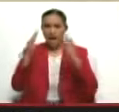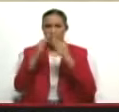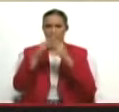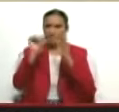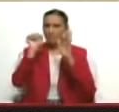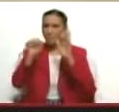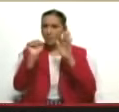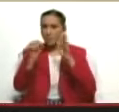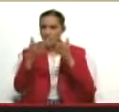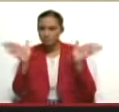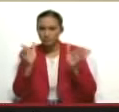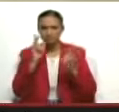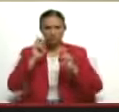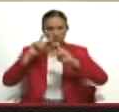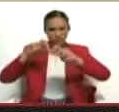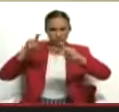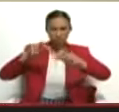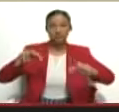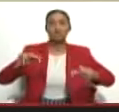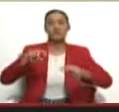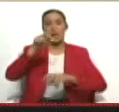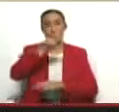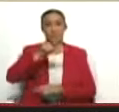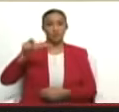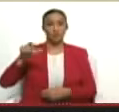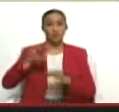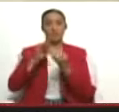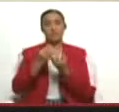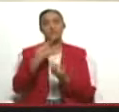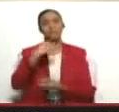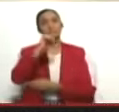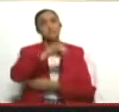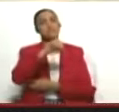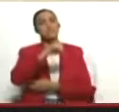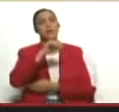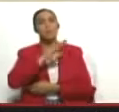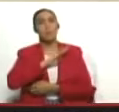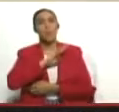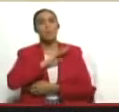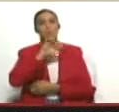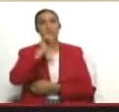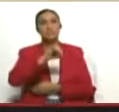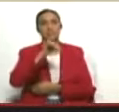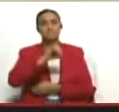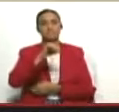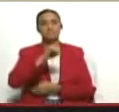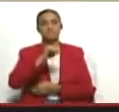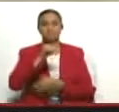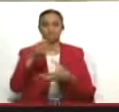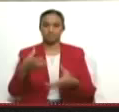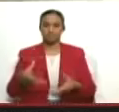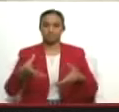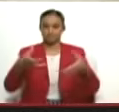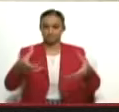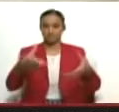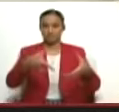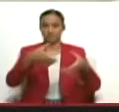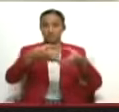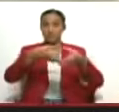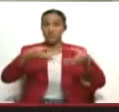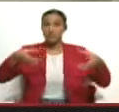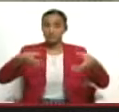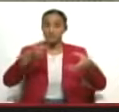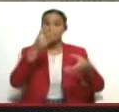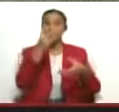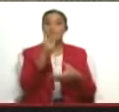ella verdad cada uno pero vean 24 zonas de seguridad demarcadas incluyendo las zonas de